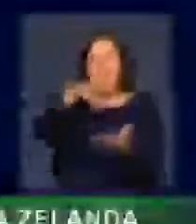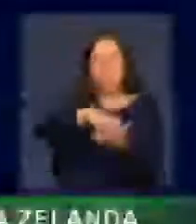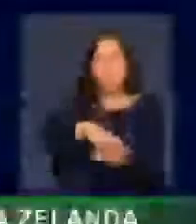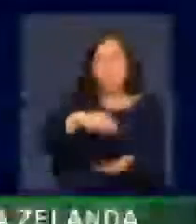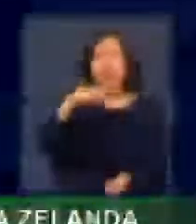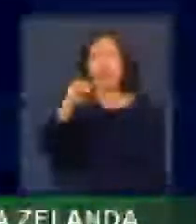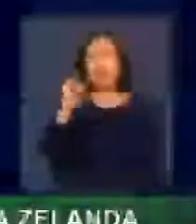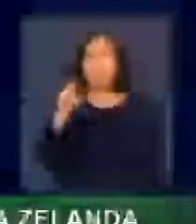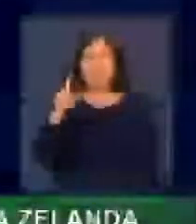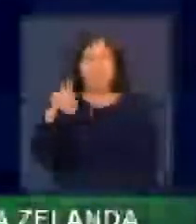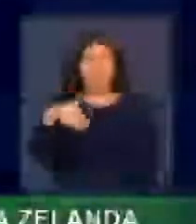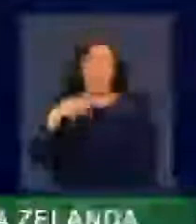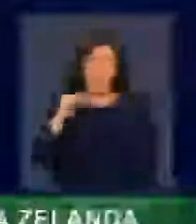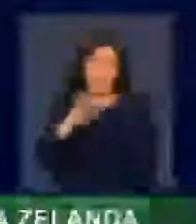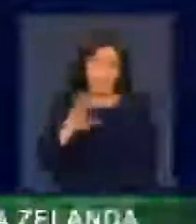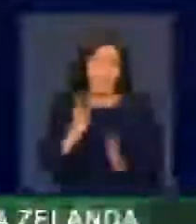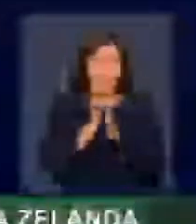islámico.